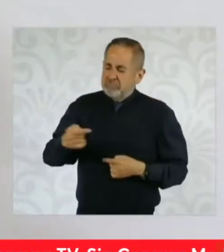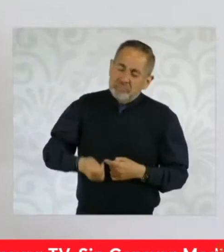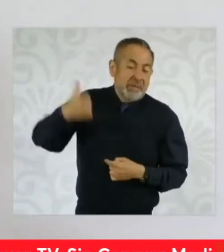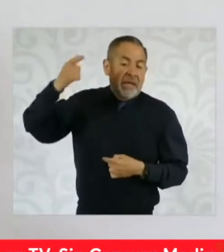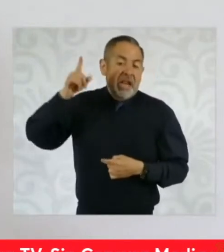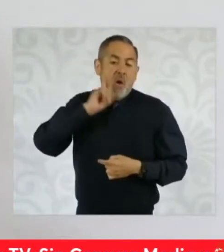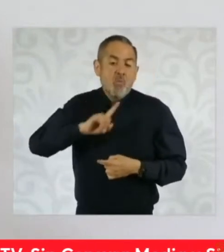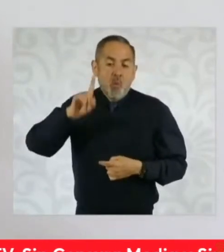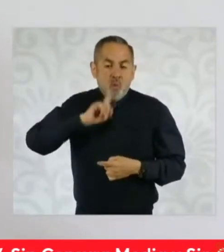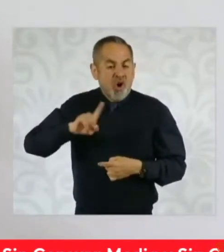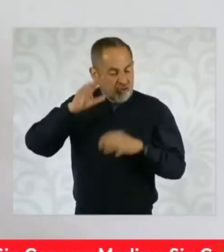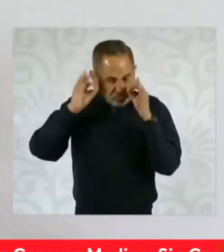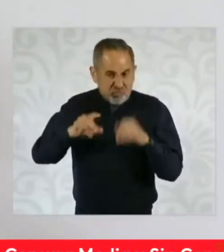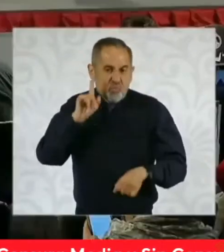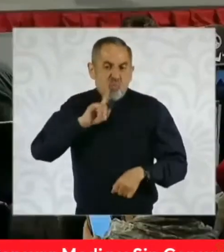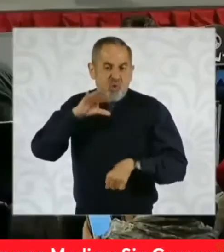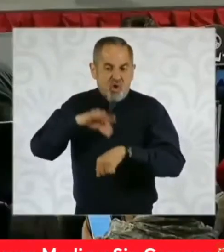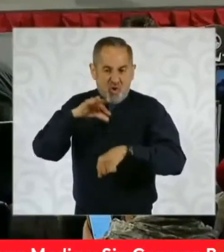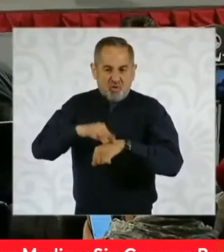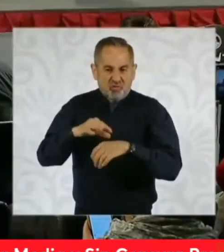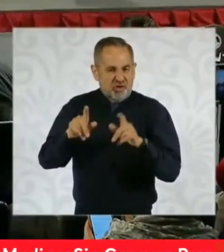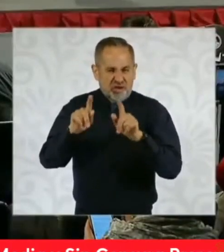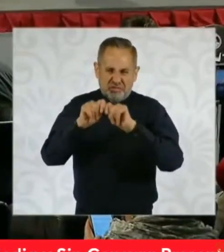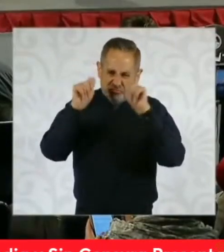tantas médicas y mujeres mexicanas.